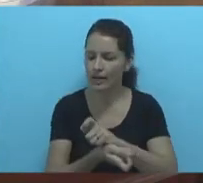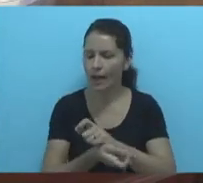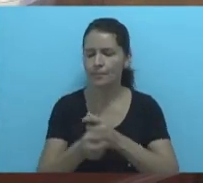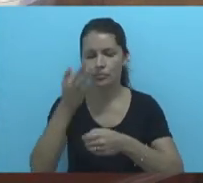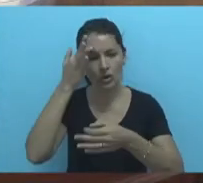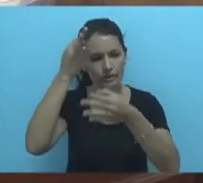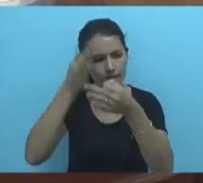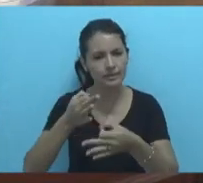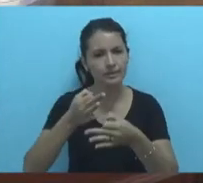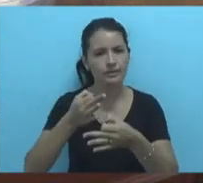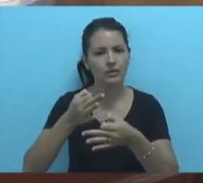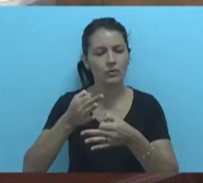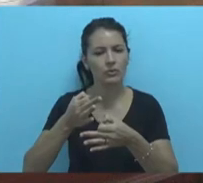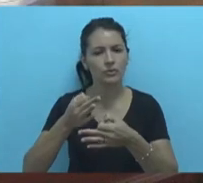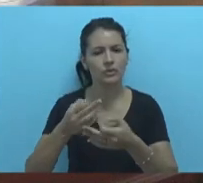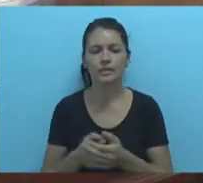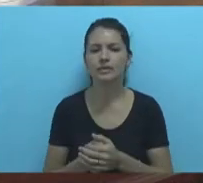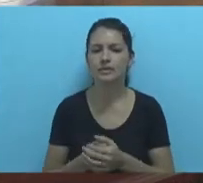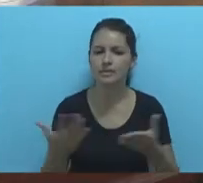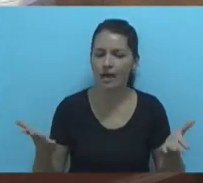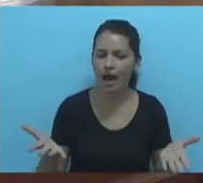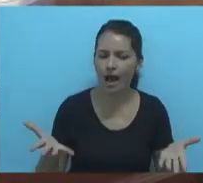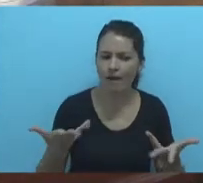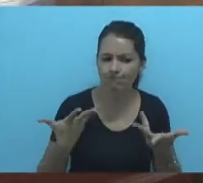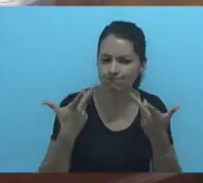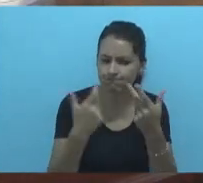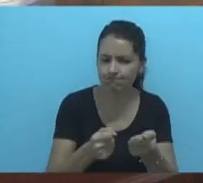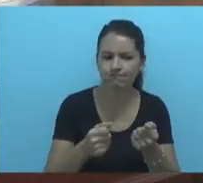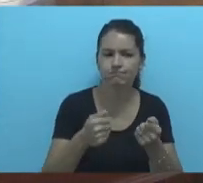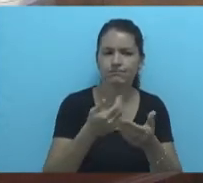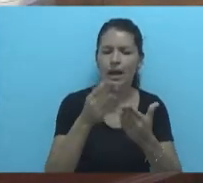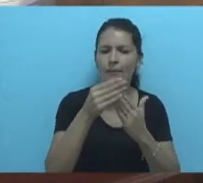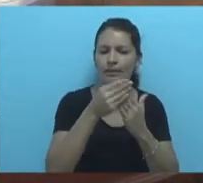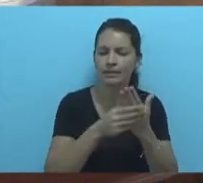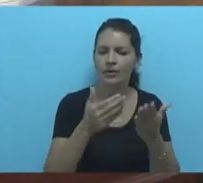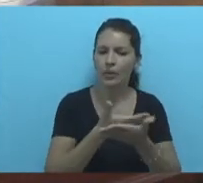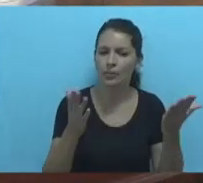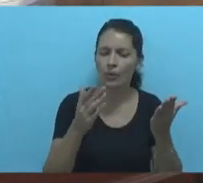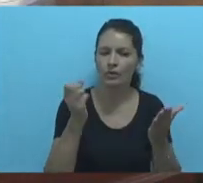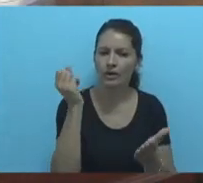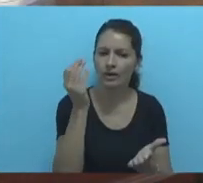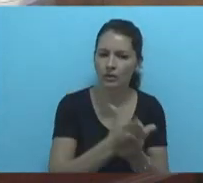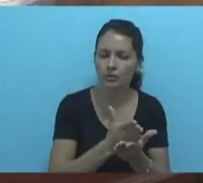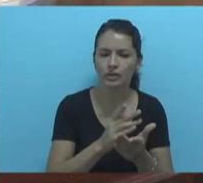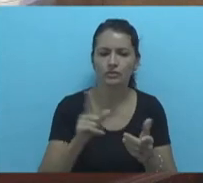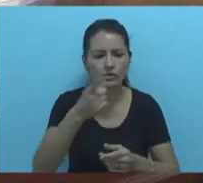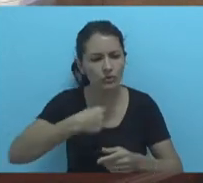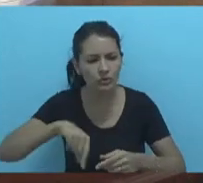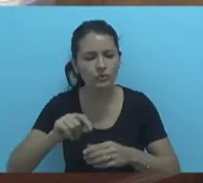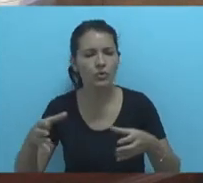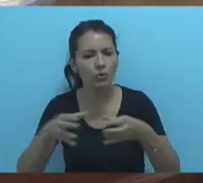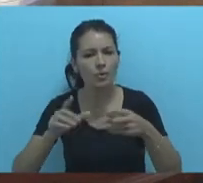Fe, defendiendo al Ministerio Público de Acusación y comprometidos, como lo venimos haciendo incansablemente, con